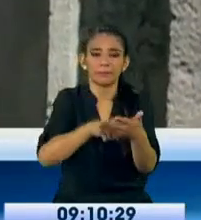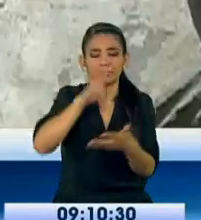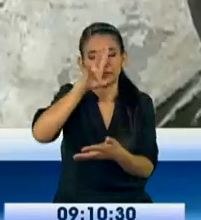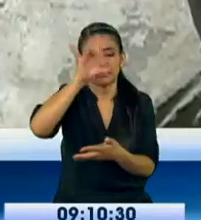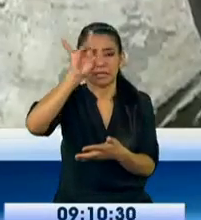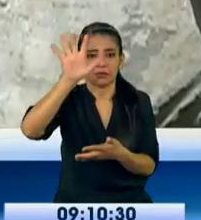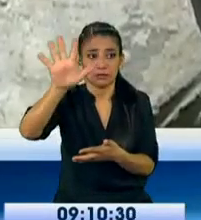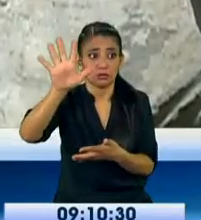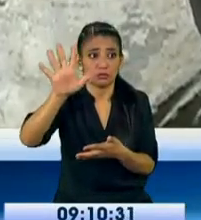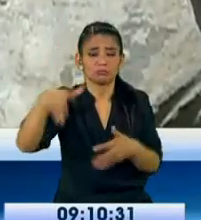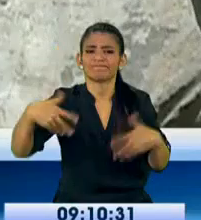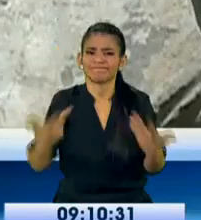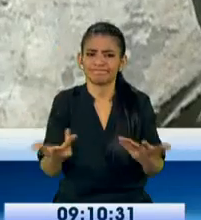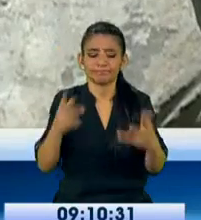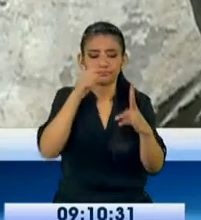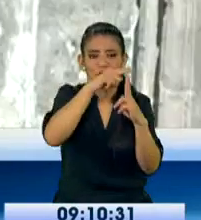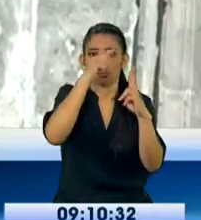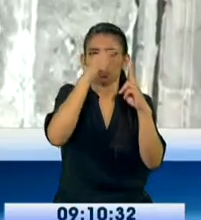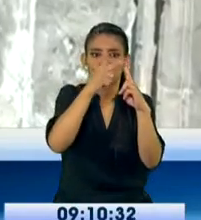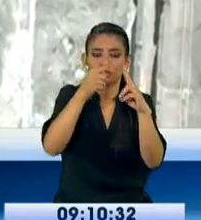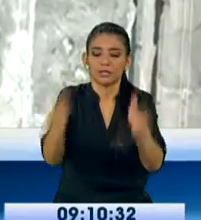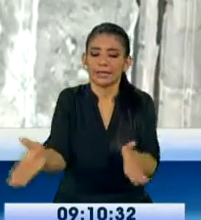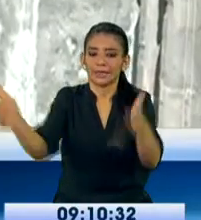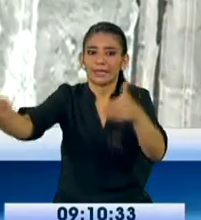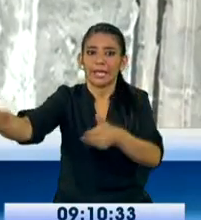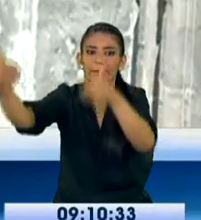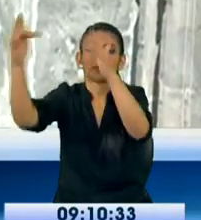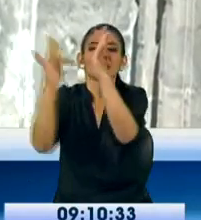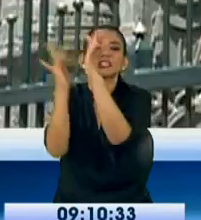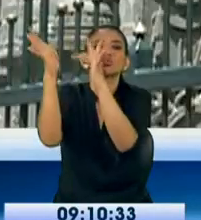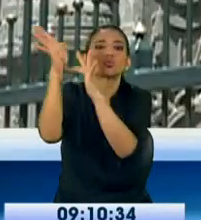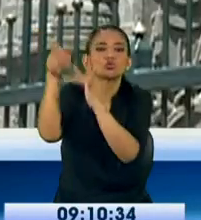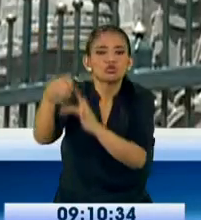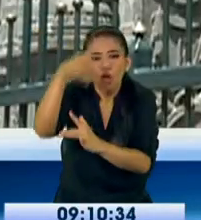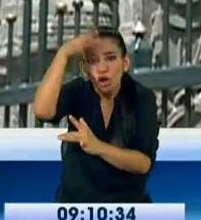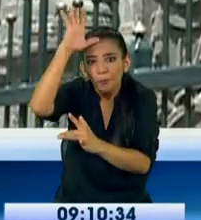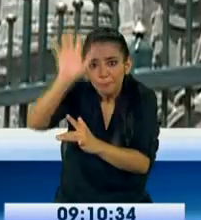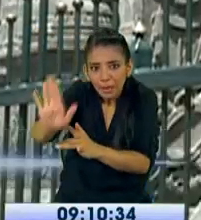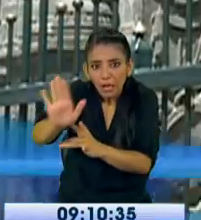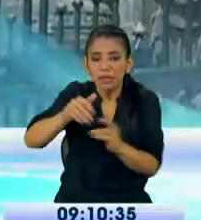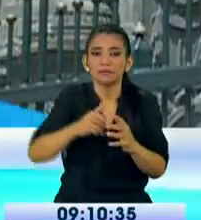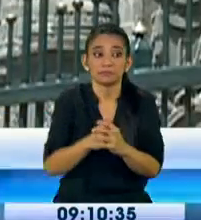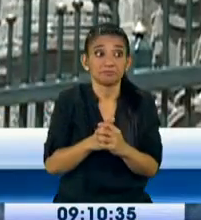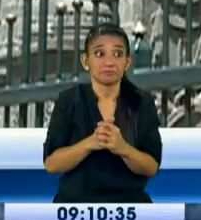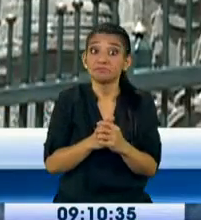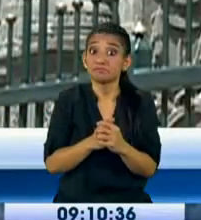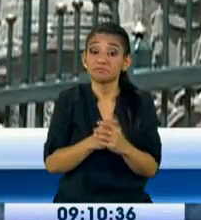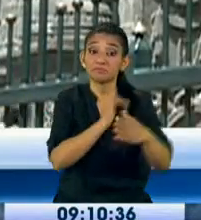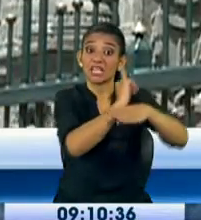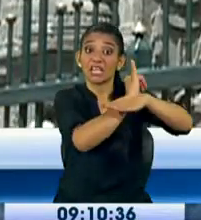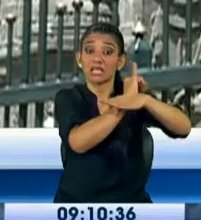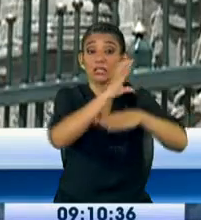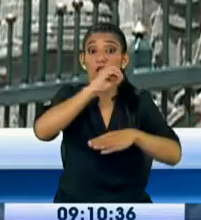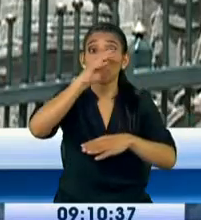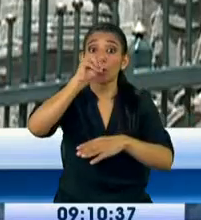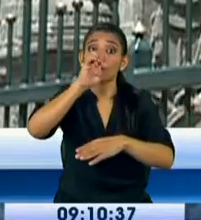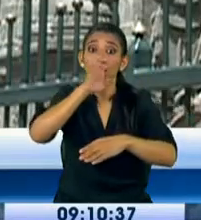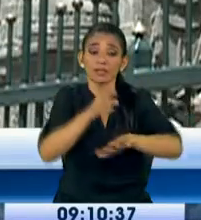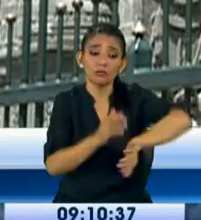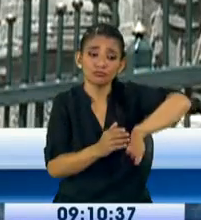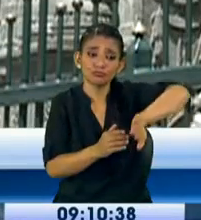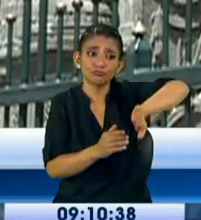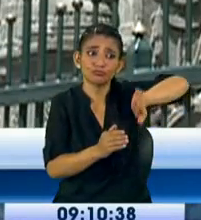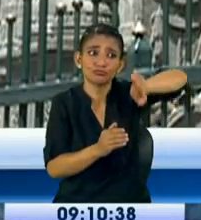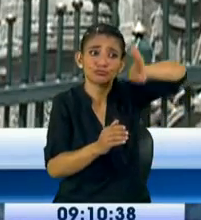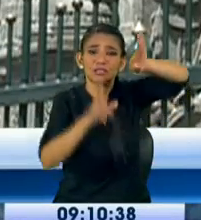inspirada en dos emblemáticos templos jesuitas romanos. La fachada de la Iglesia de la Compañía mide aproximadamente 30